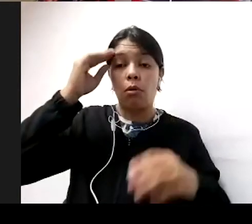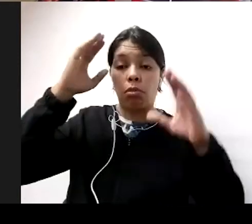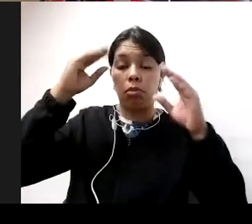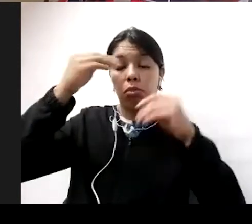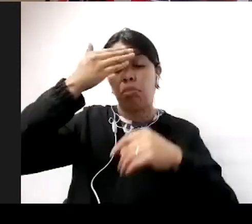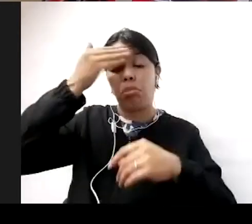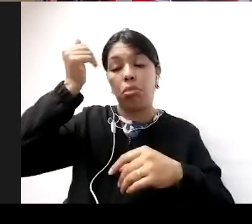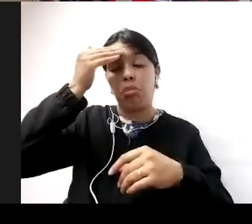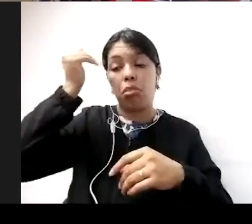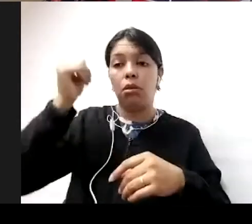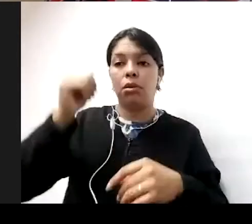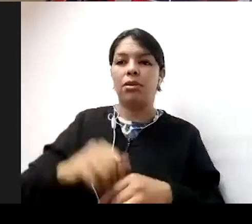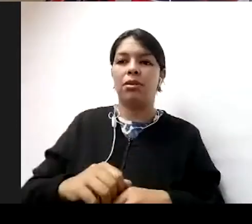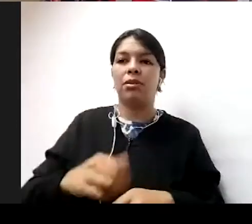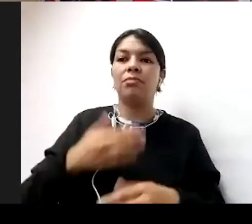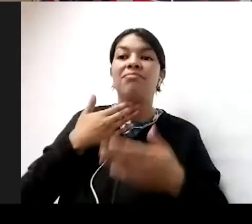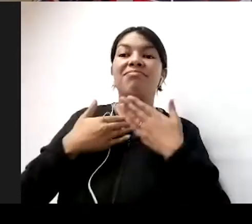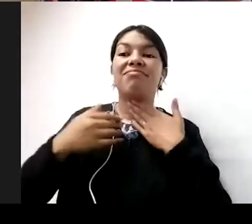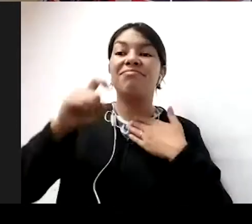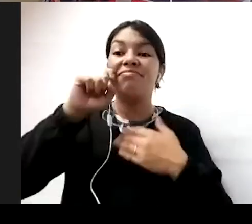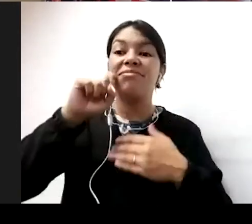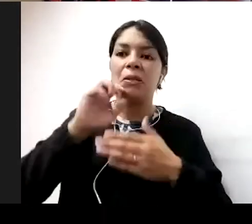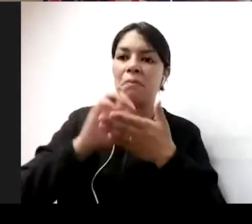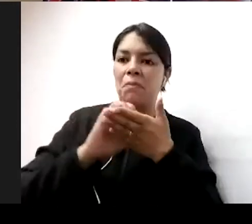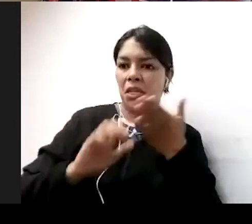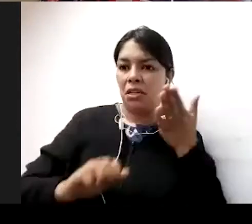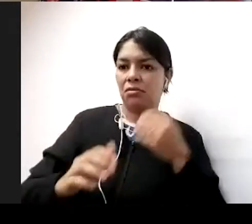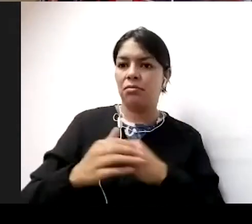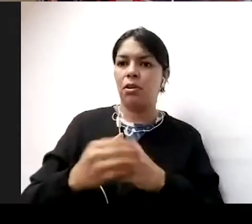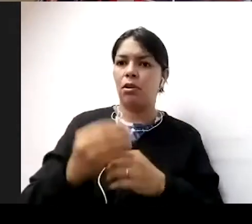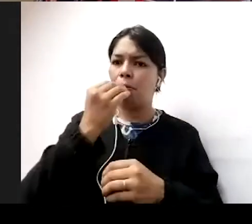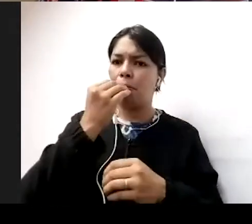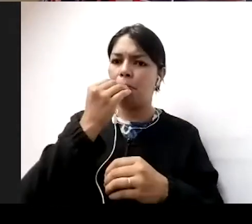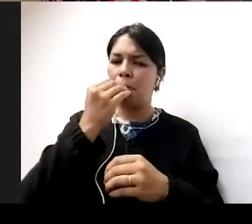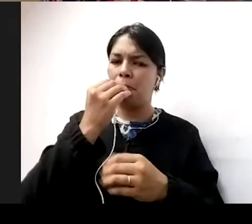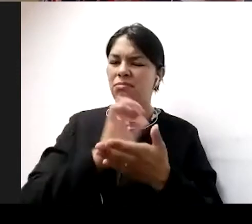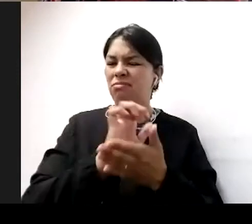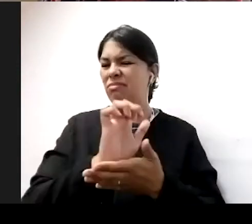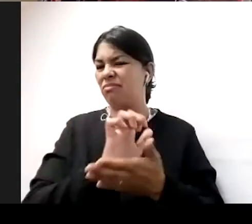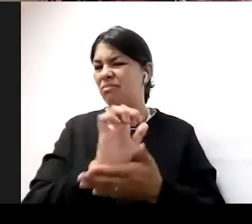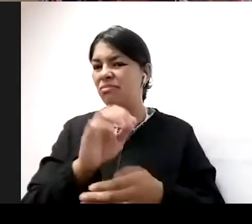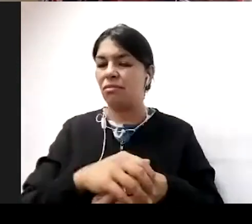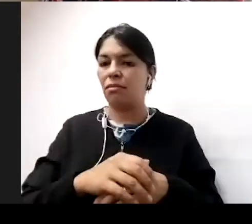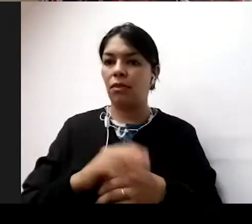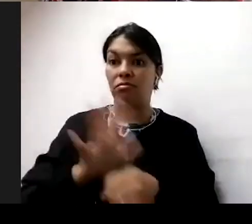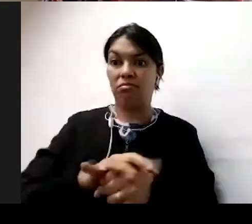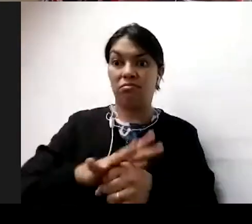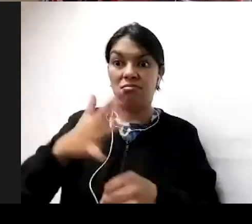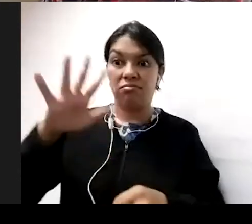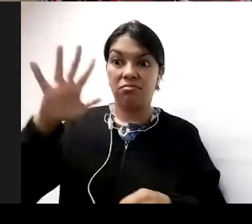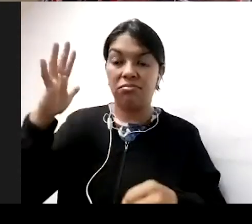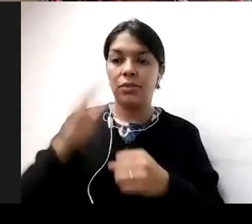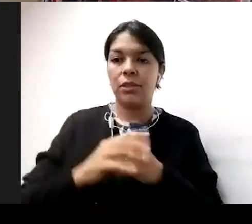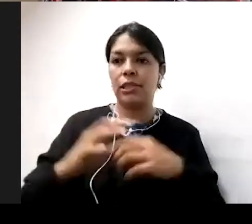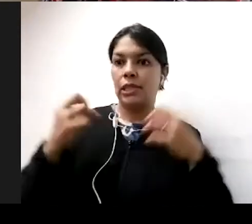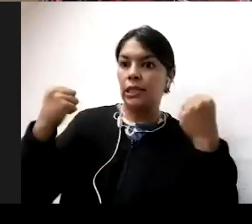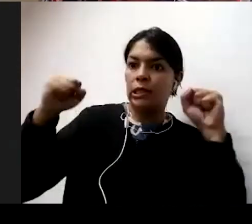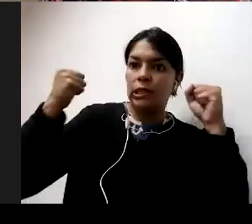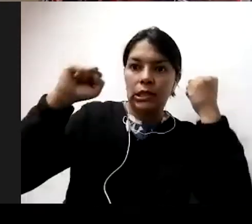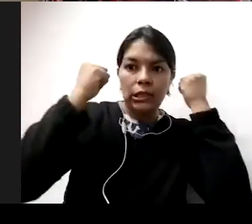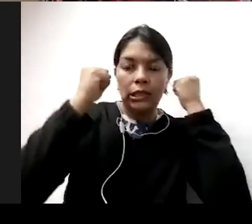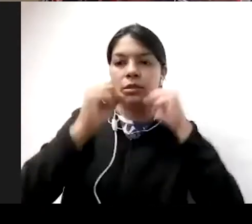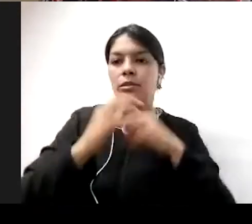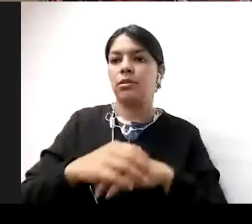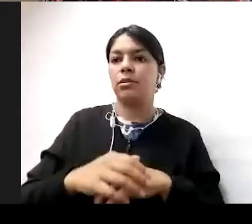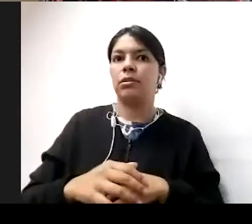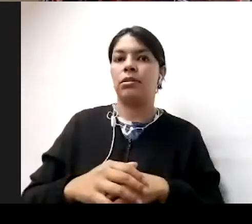la pérdida del apetito, ansiedad, depresión, agresividad, trastornos